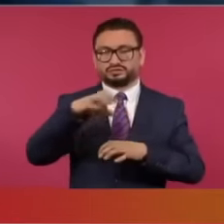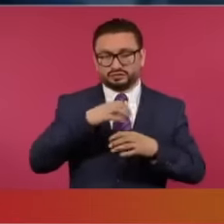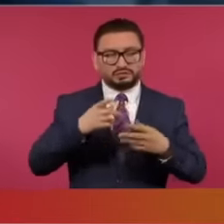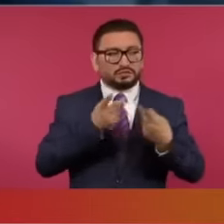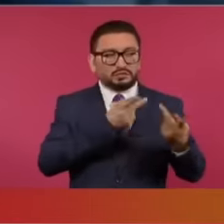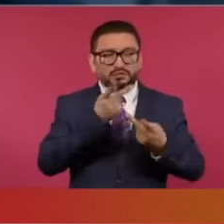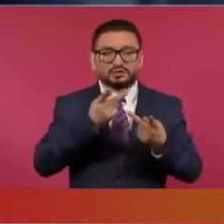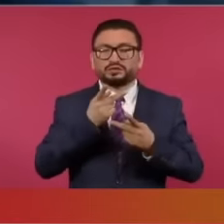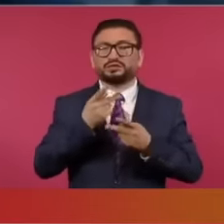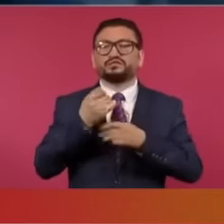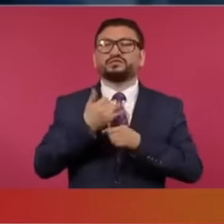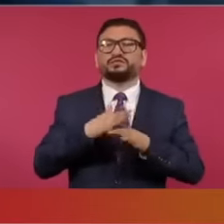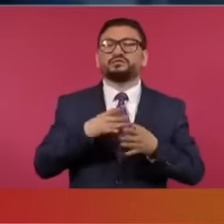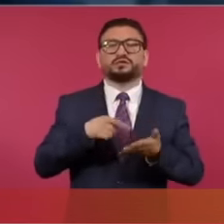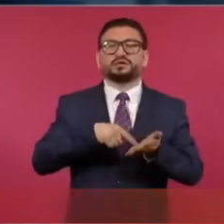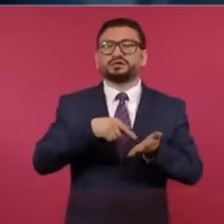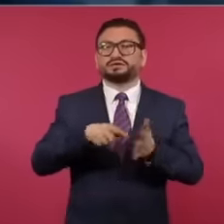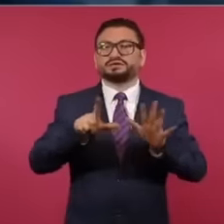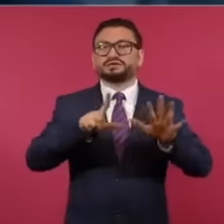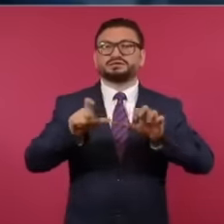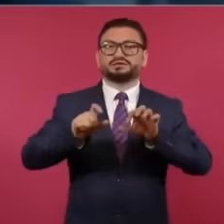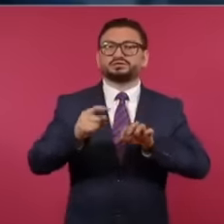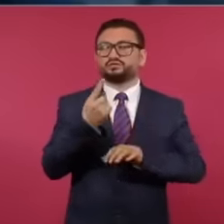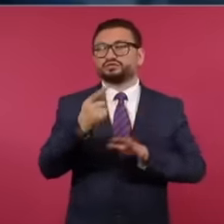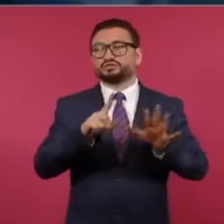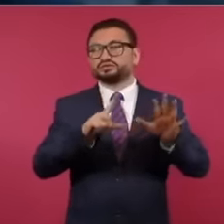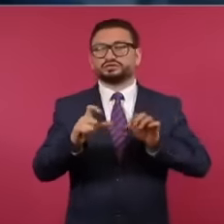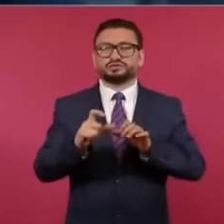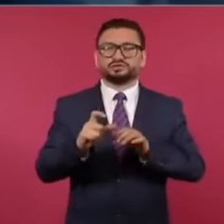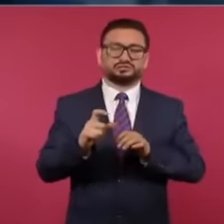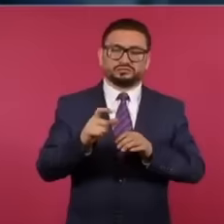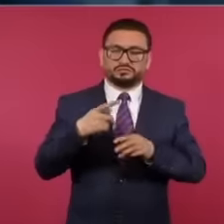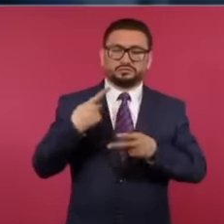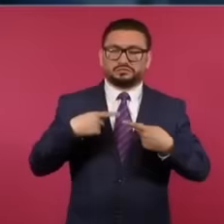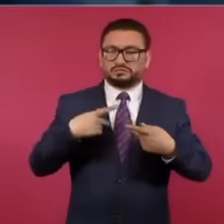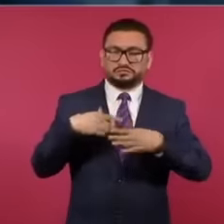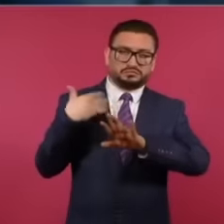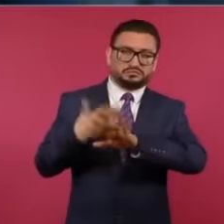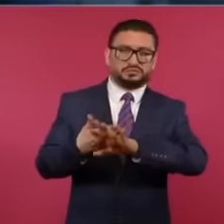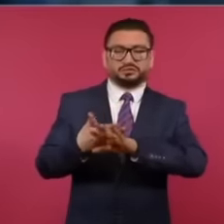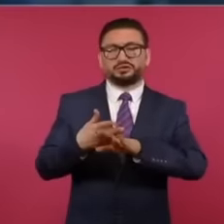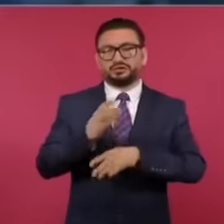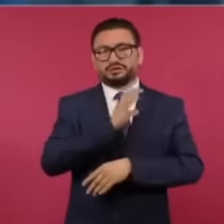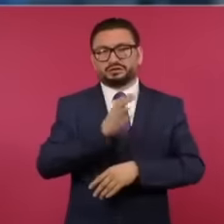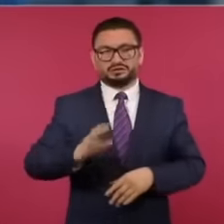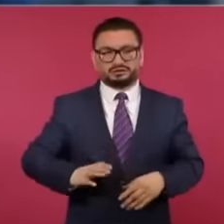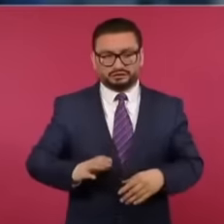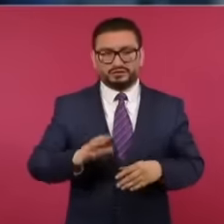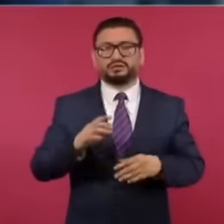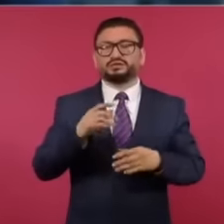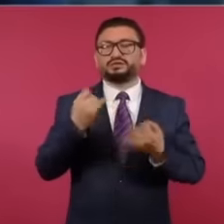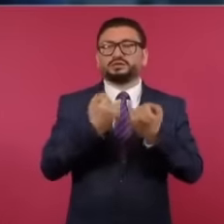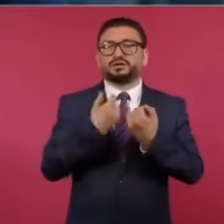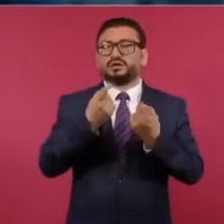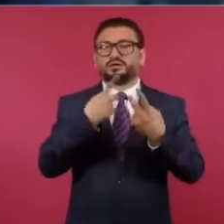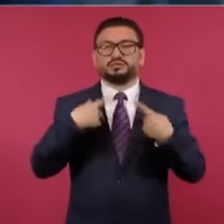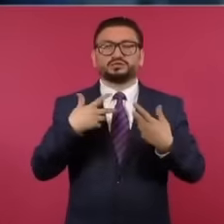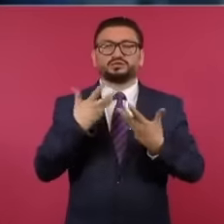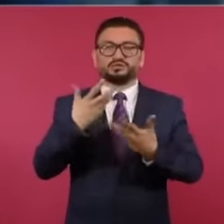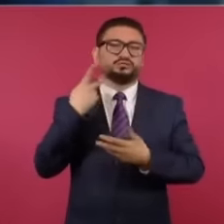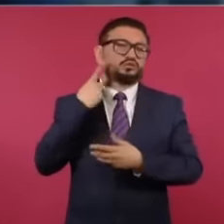consultoras reportan al menos 701 agresiones en contra de candidatos, pero también aspirantes políticos